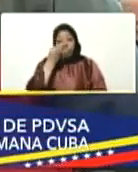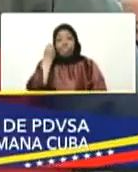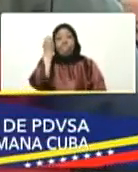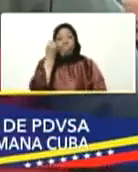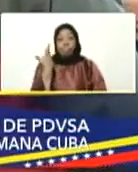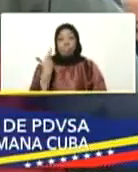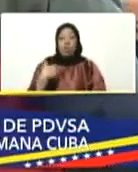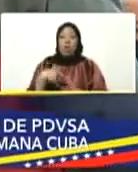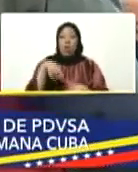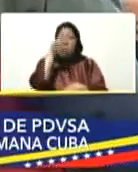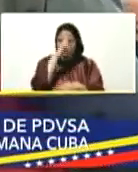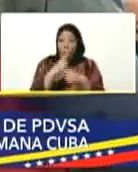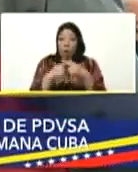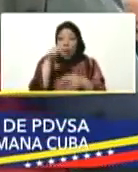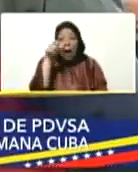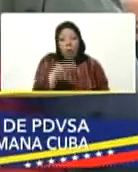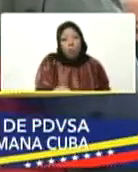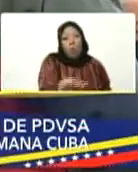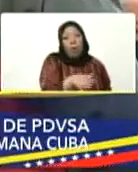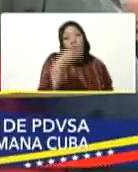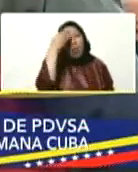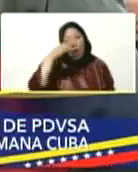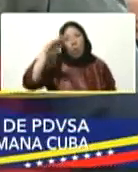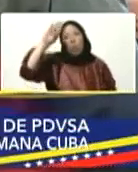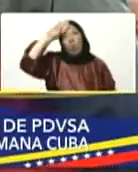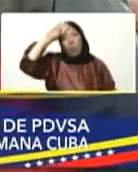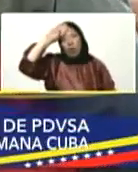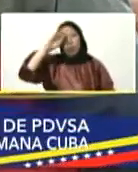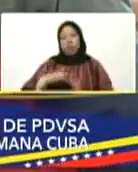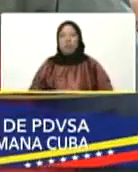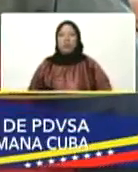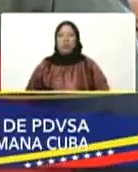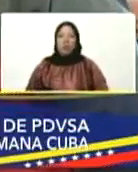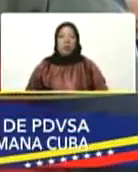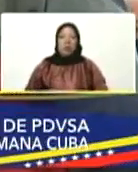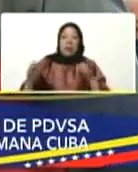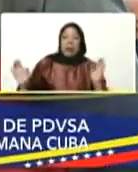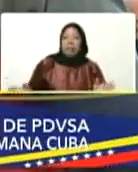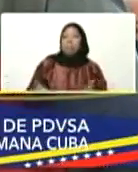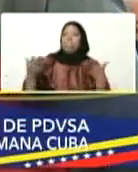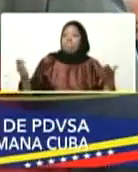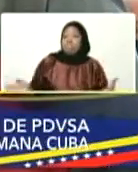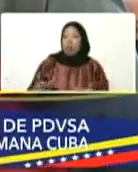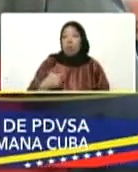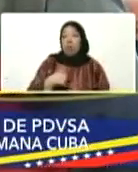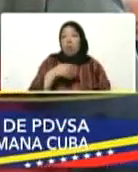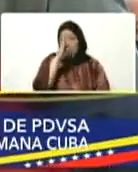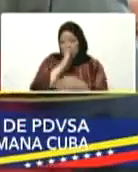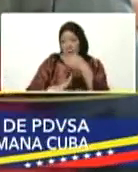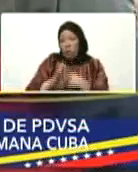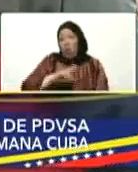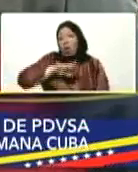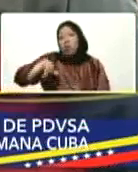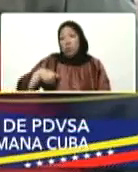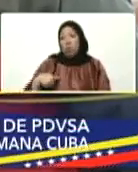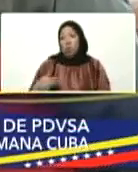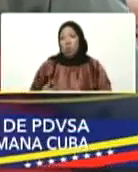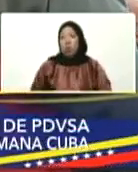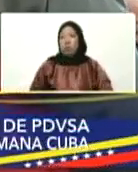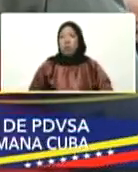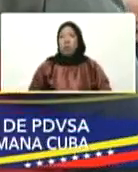honrar al colectivo cubano, pues a quienes nos daban ánimos y confiaban en nosotros.